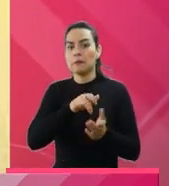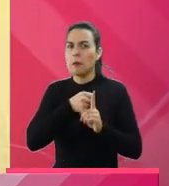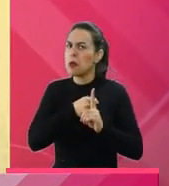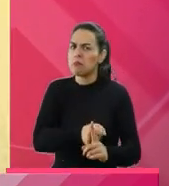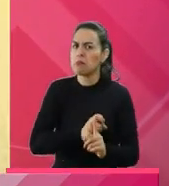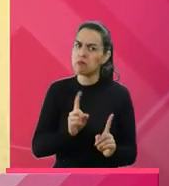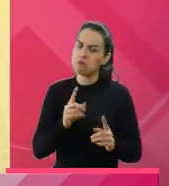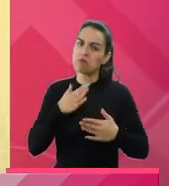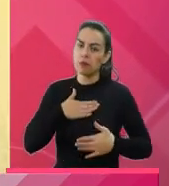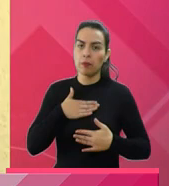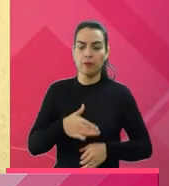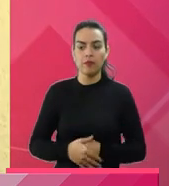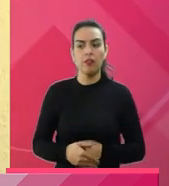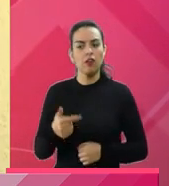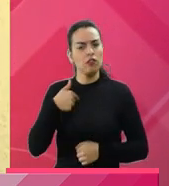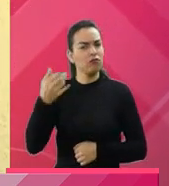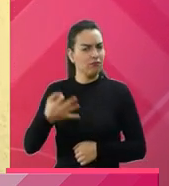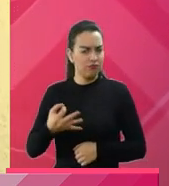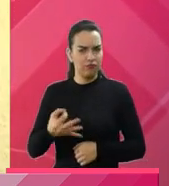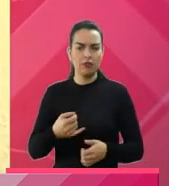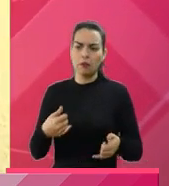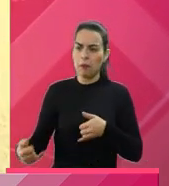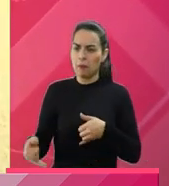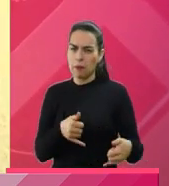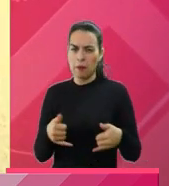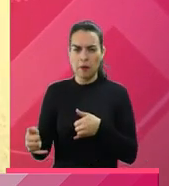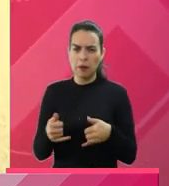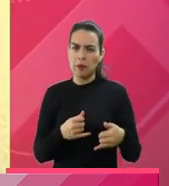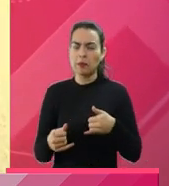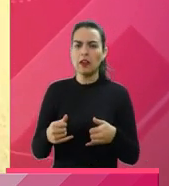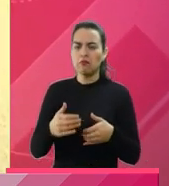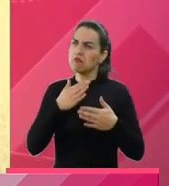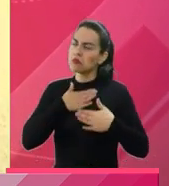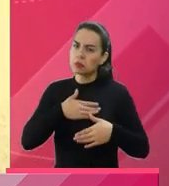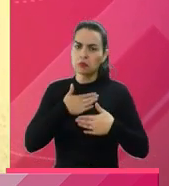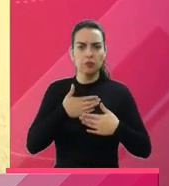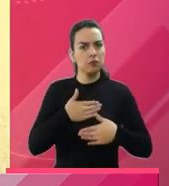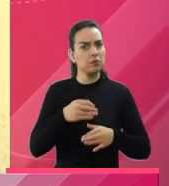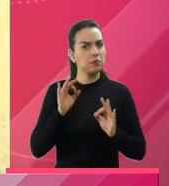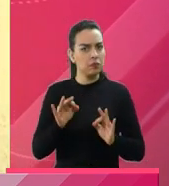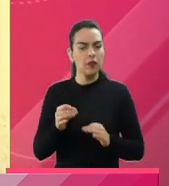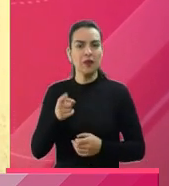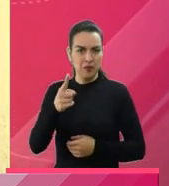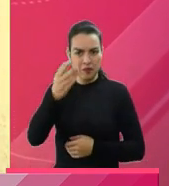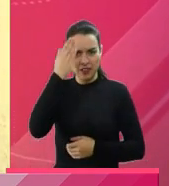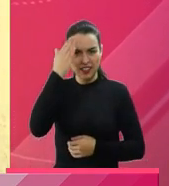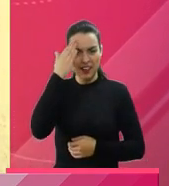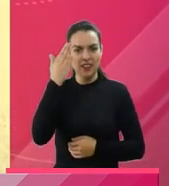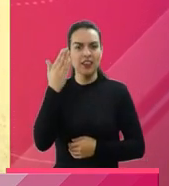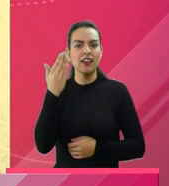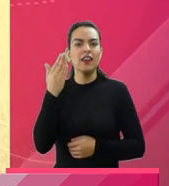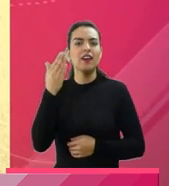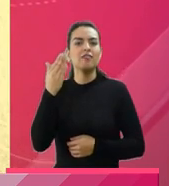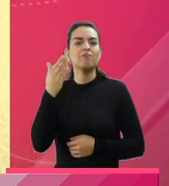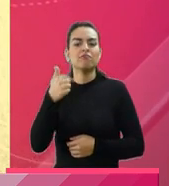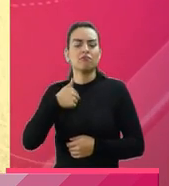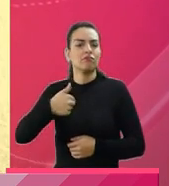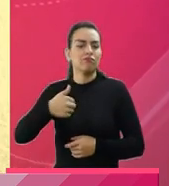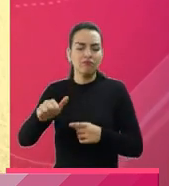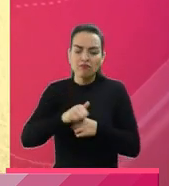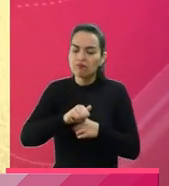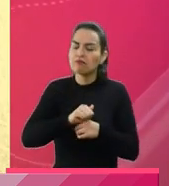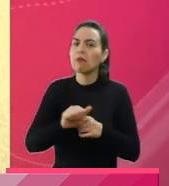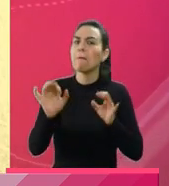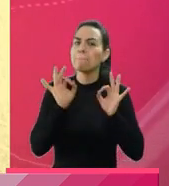estas carreras así con mucha tranquilidad, porque al fin y al cabo pues me he preparado bien, entreno